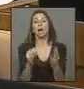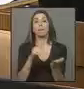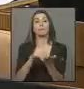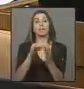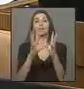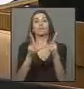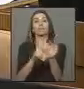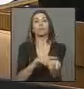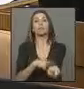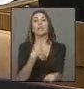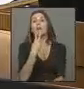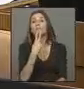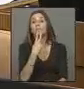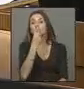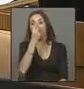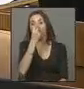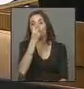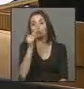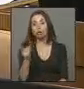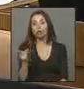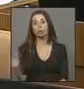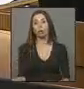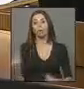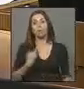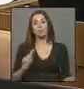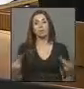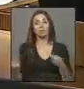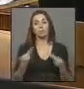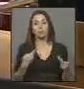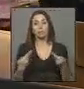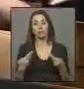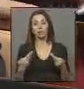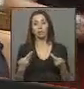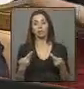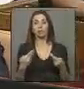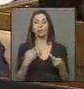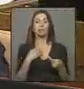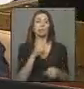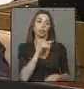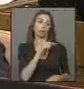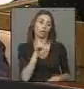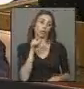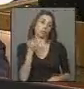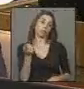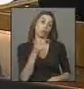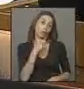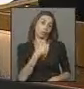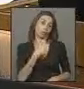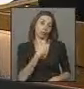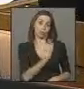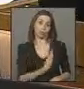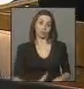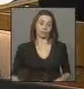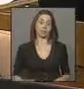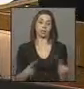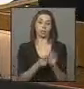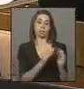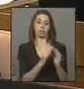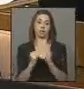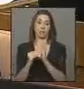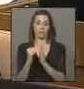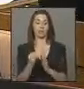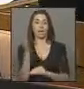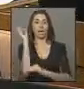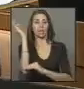de familias de Osorno que me han pedido participar en mi calidad de Presidenta de la Comisión de Vivienda en importantes reuniones con esos